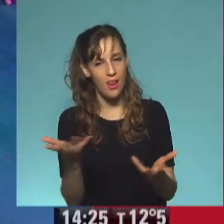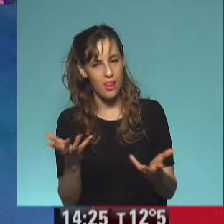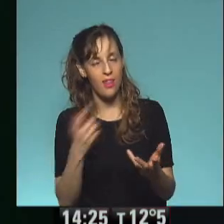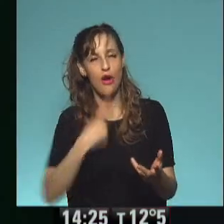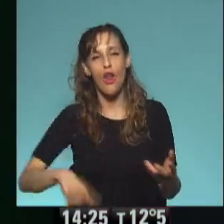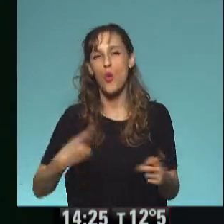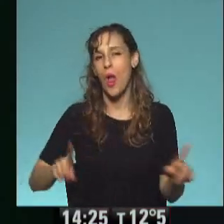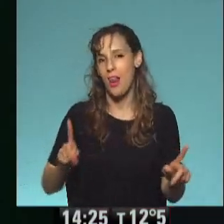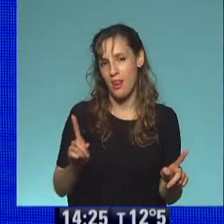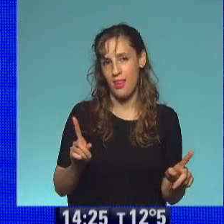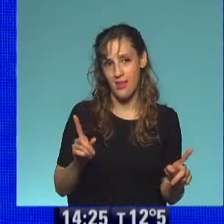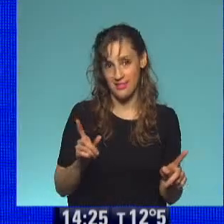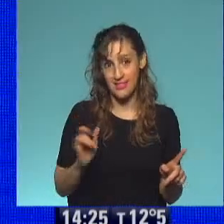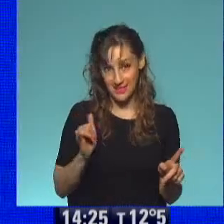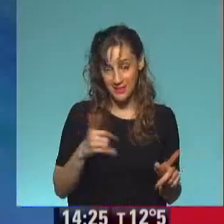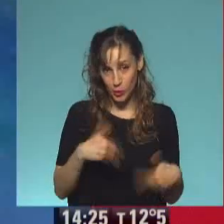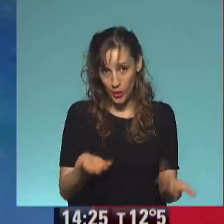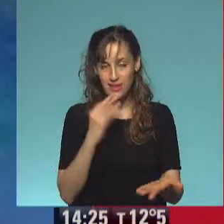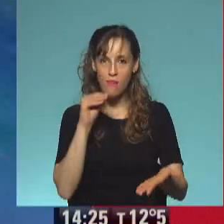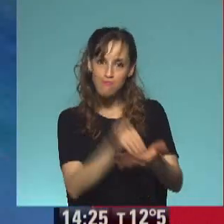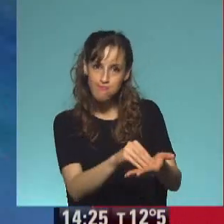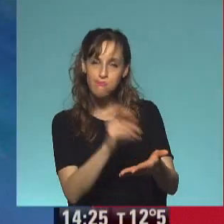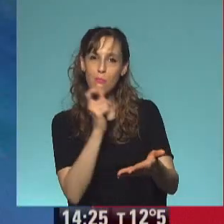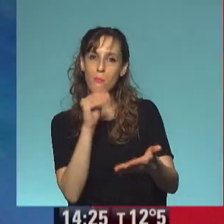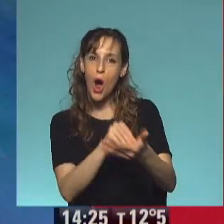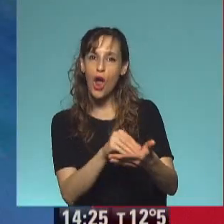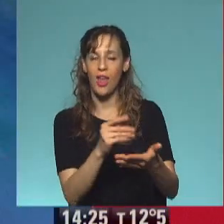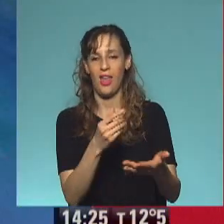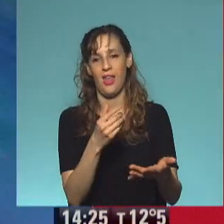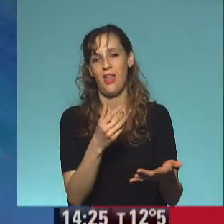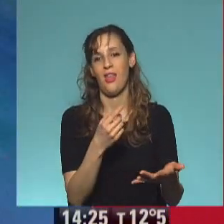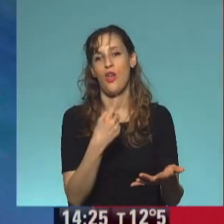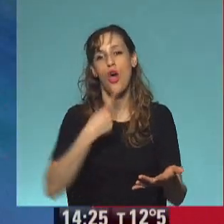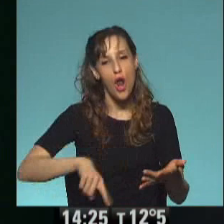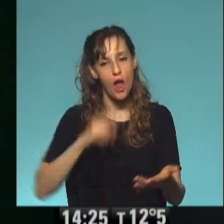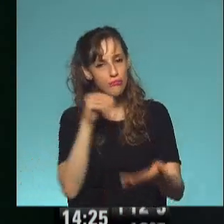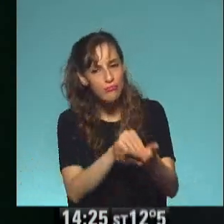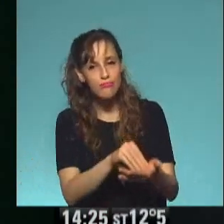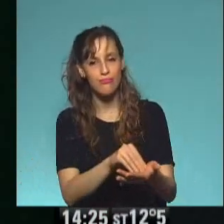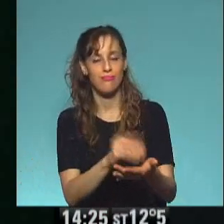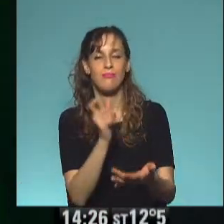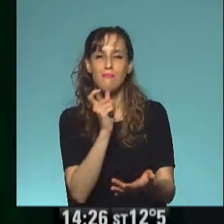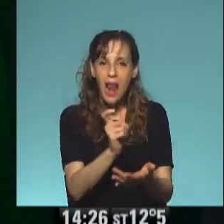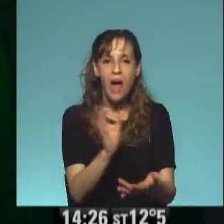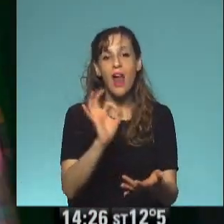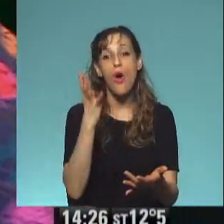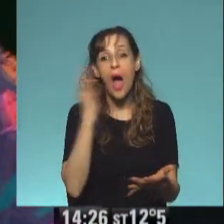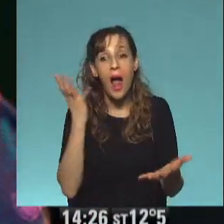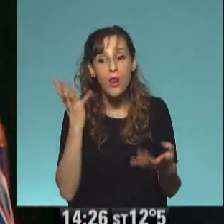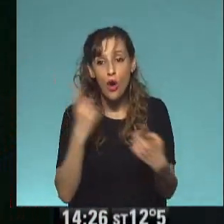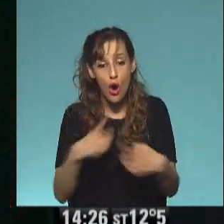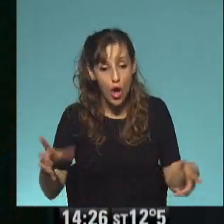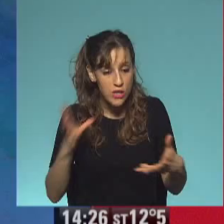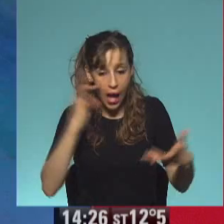Fan de Emi. Y ponen ahí la respuesta. Claro. Pueden poner algún objeto del color que quieren. Pueden agarrar algo. Eso también.